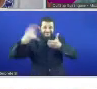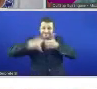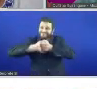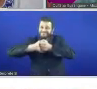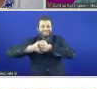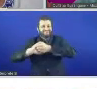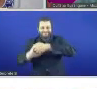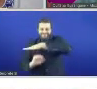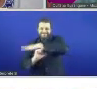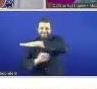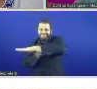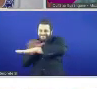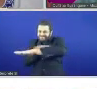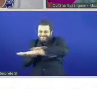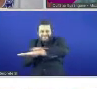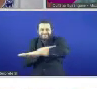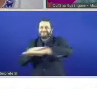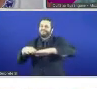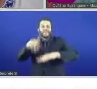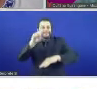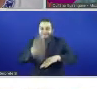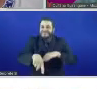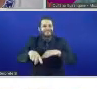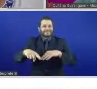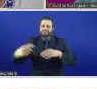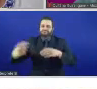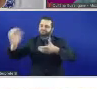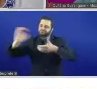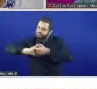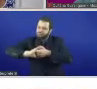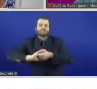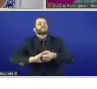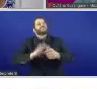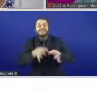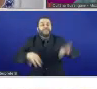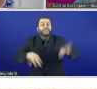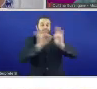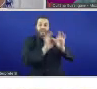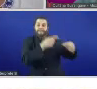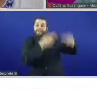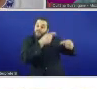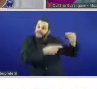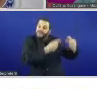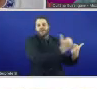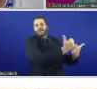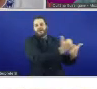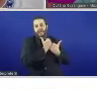político, ¿no es cierto? Por ejemplo, nos gustaría que los estados